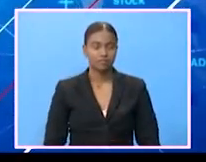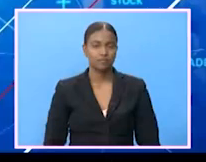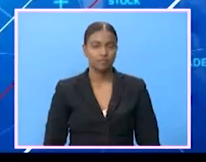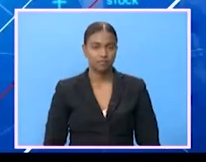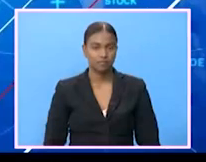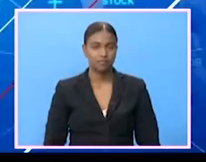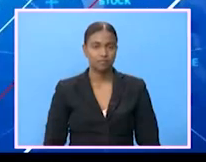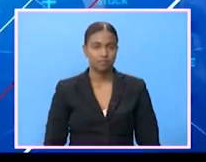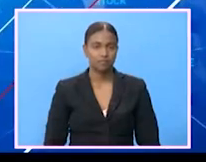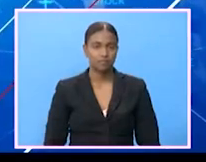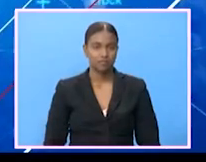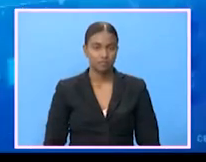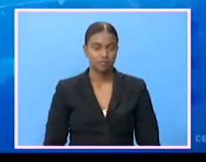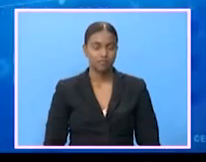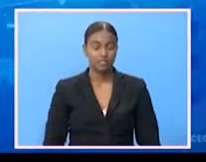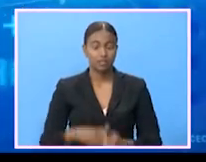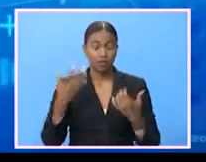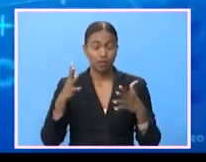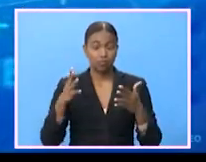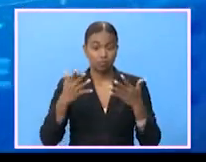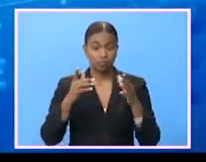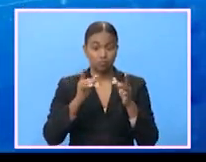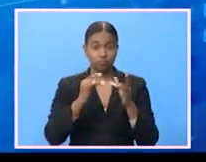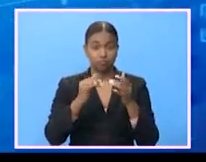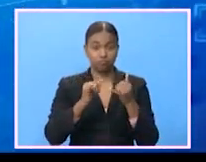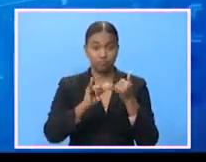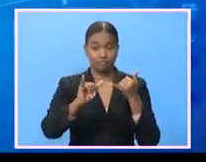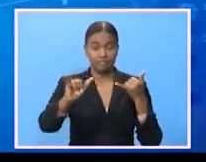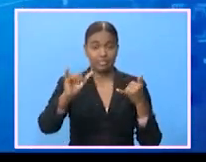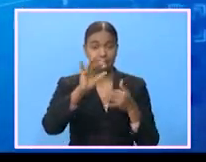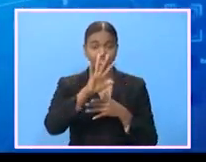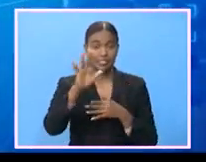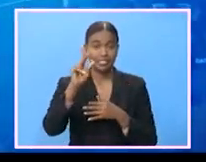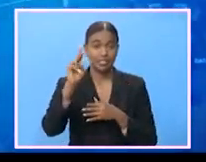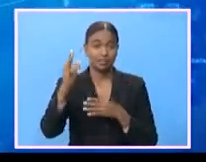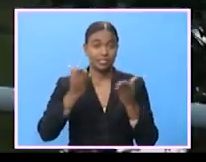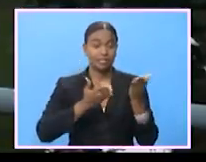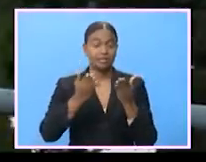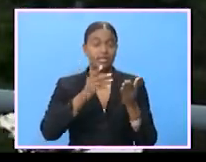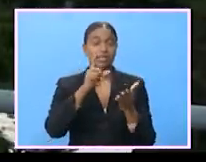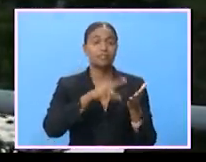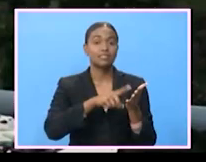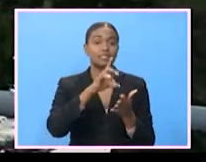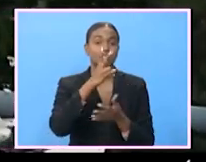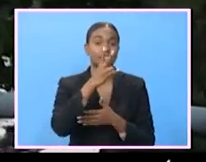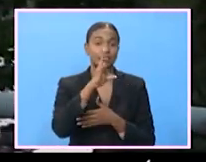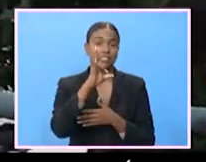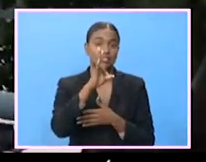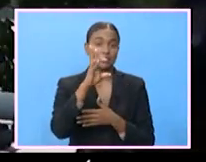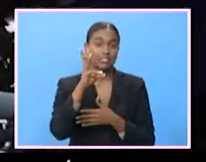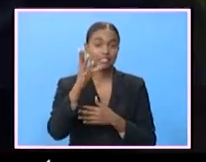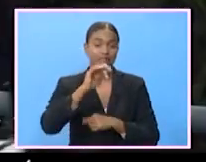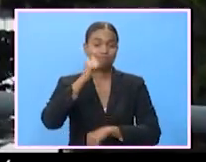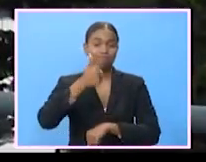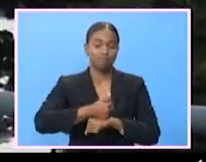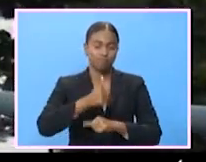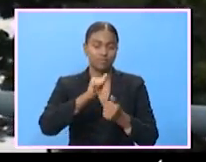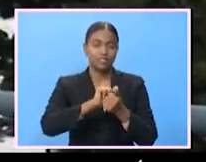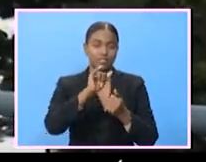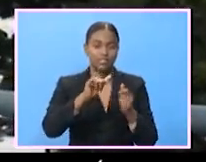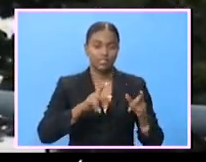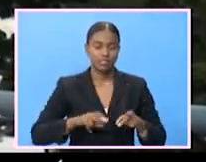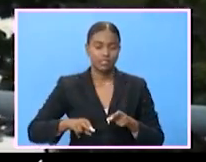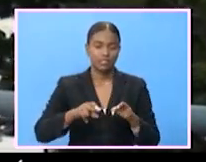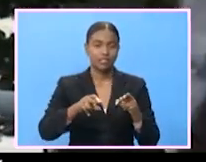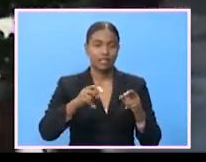lo largo, Alex, de su desplazamiento, pues son 55 kilómetros, desde 1776 está creado pues este río,